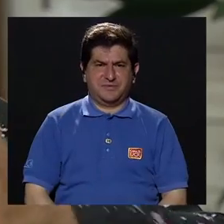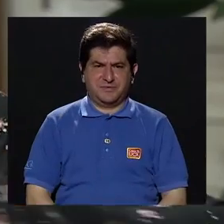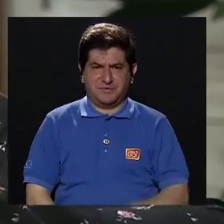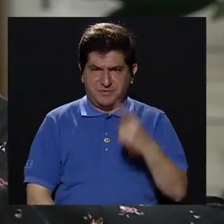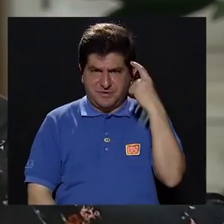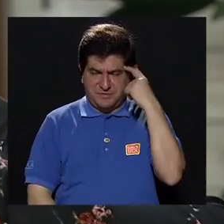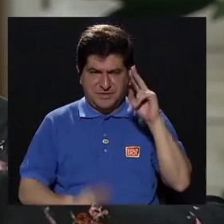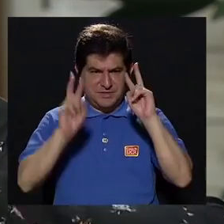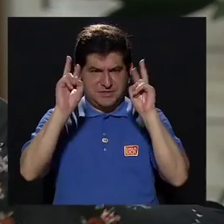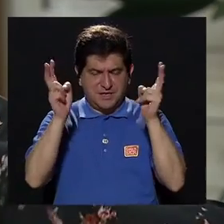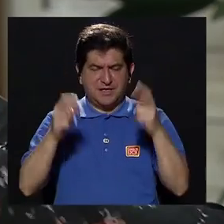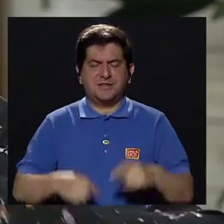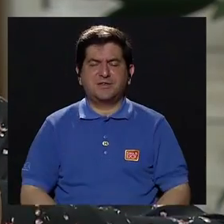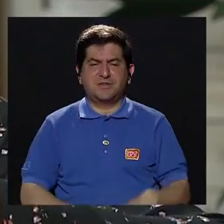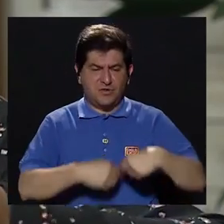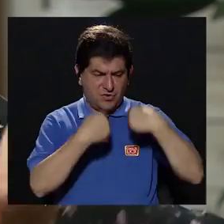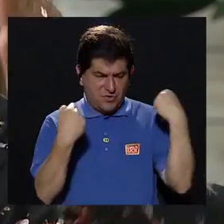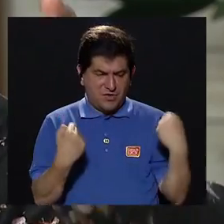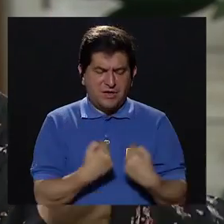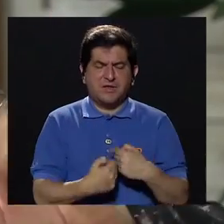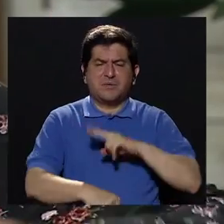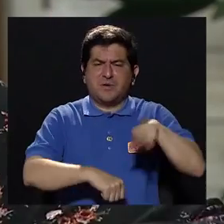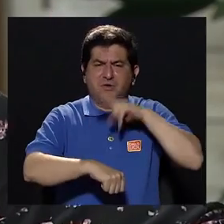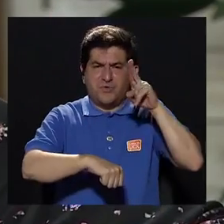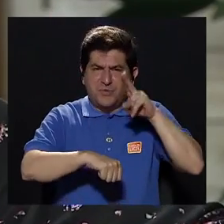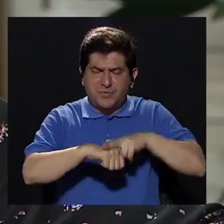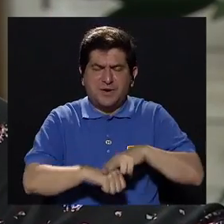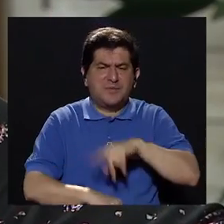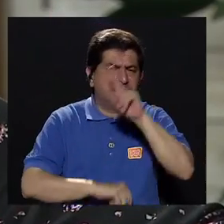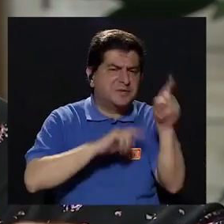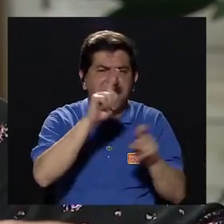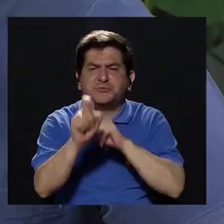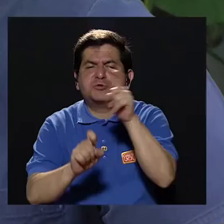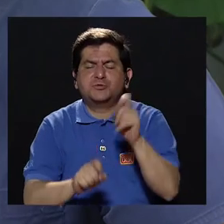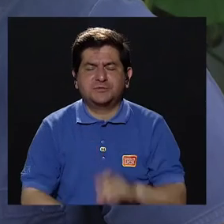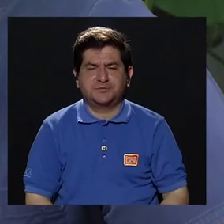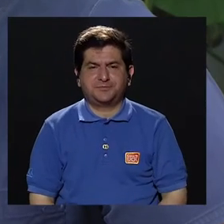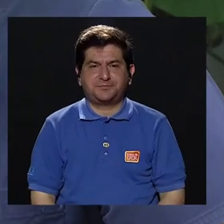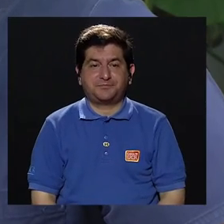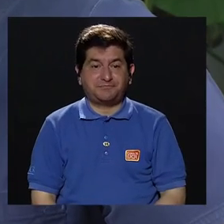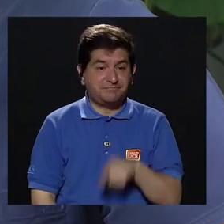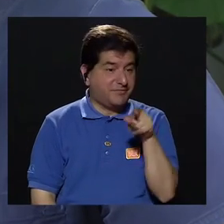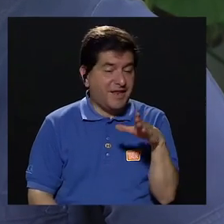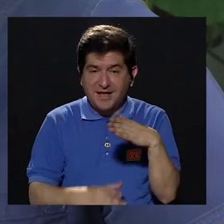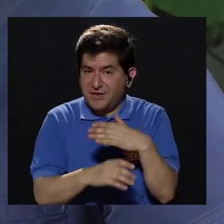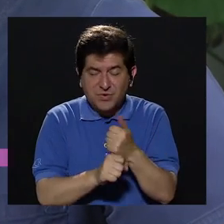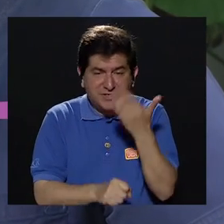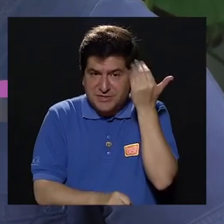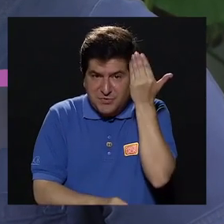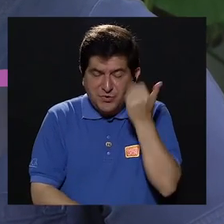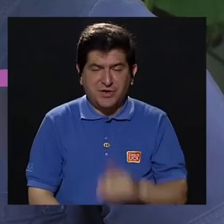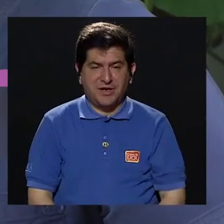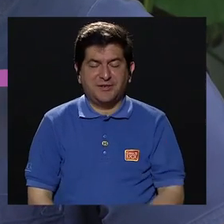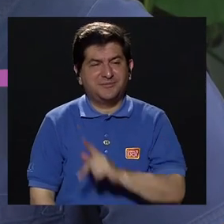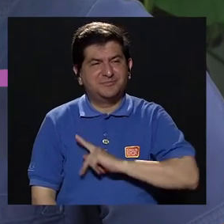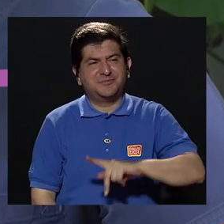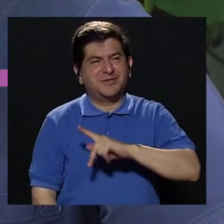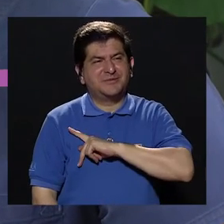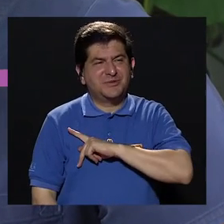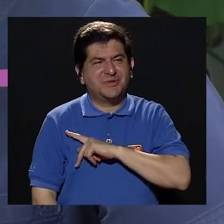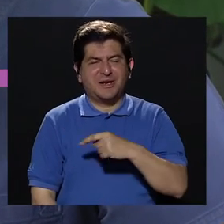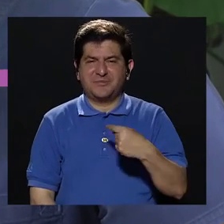personas frente a los temas del corazón que más le frecuentan? Ok, ¿por qué no hacemos eso?